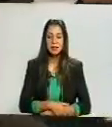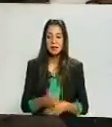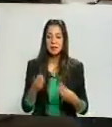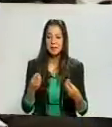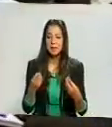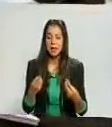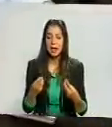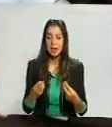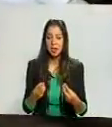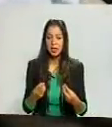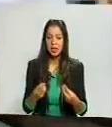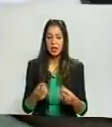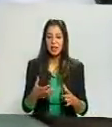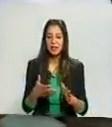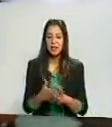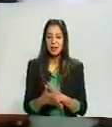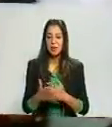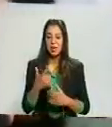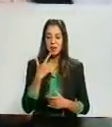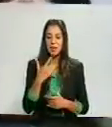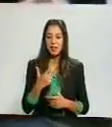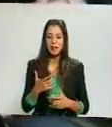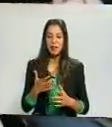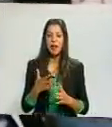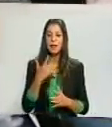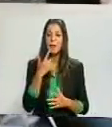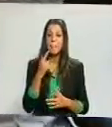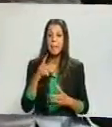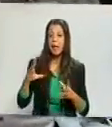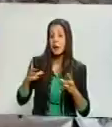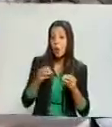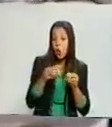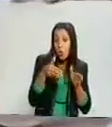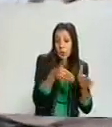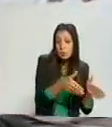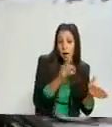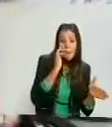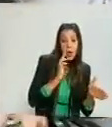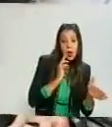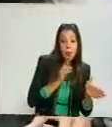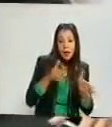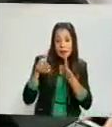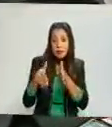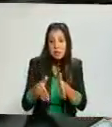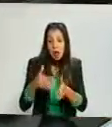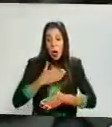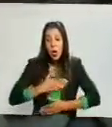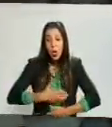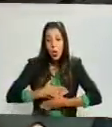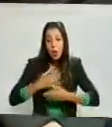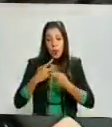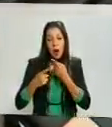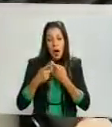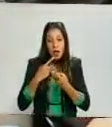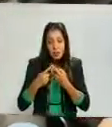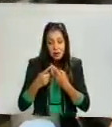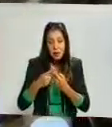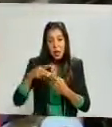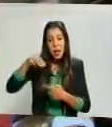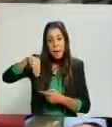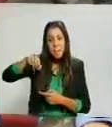para que estuviera allí al lado de Simón Bolívar. Es